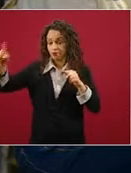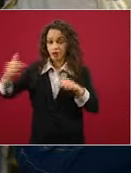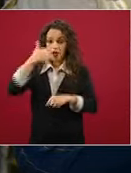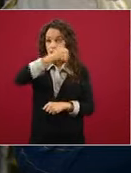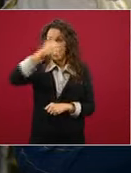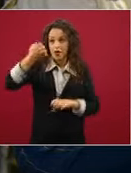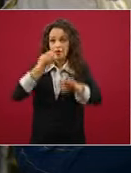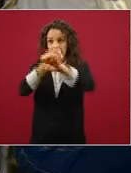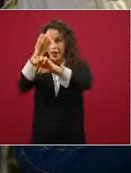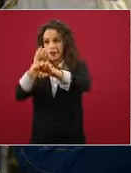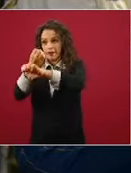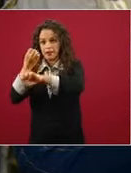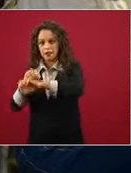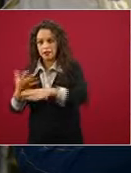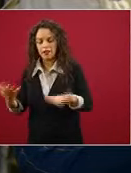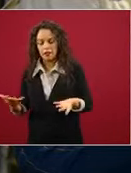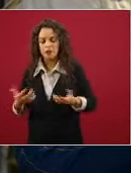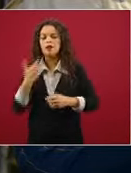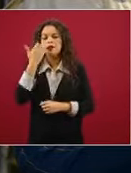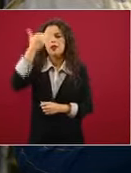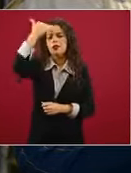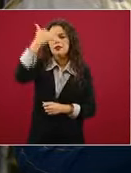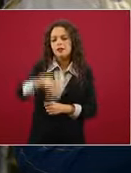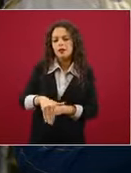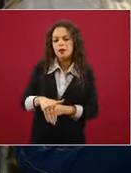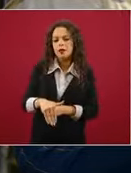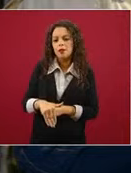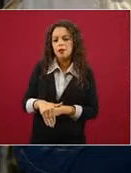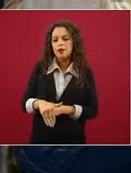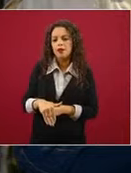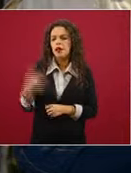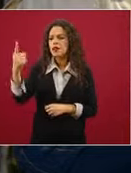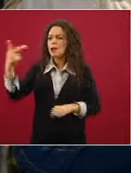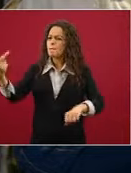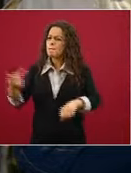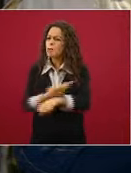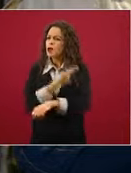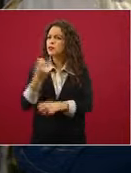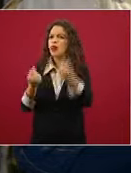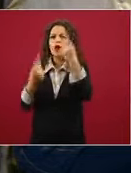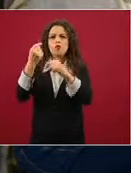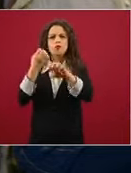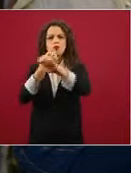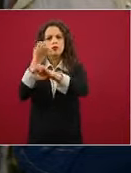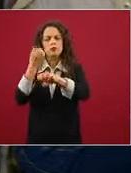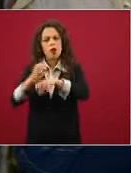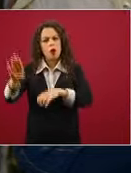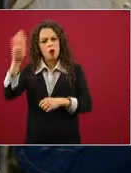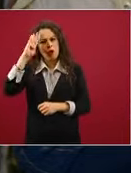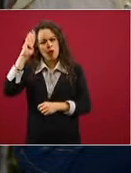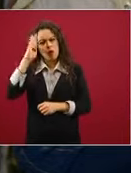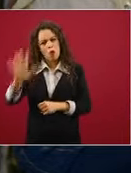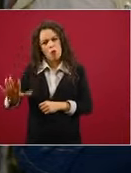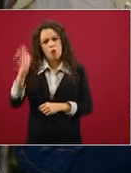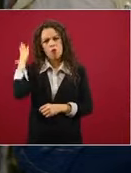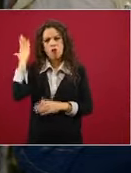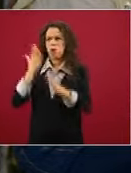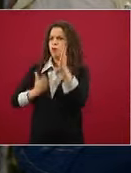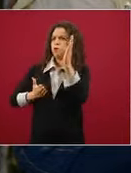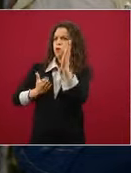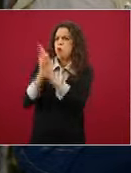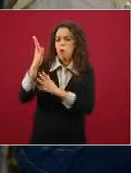estado no mantenga o que se dispare su transmisión? A principio de la pandemia vimos el ejemplo de Tabasco,